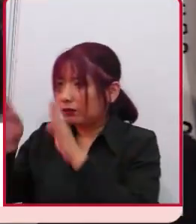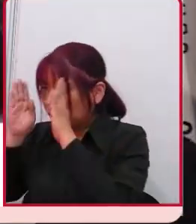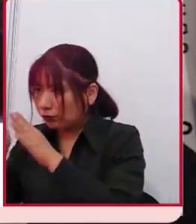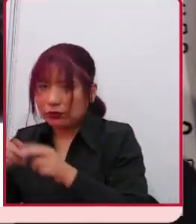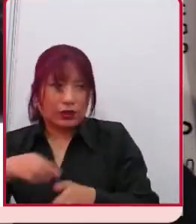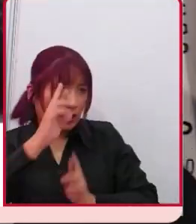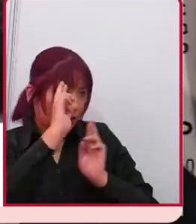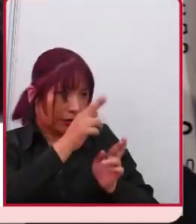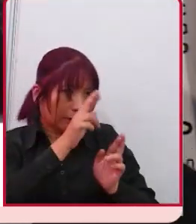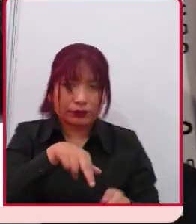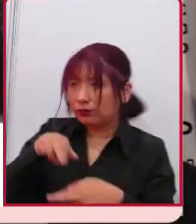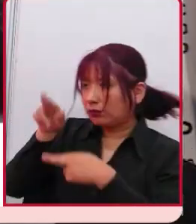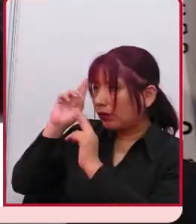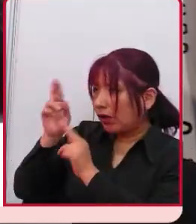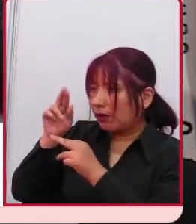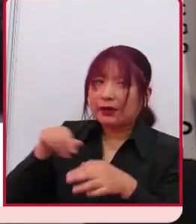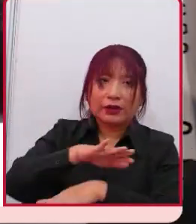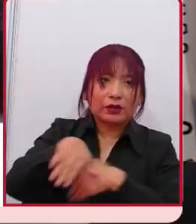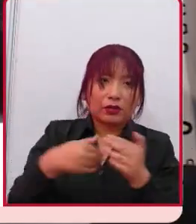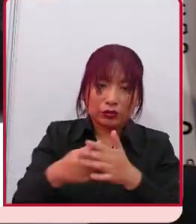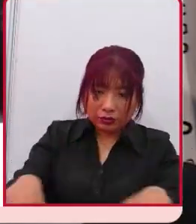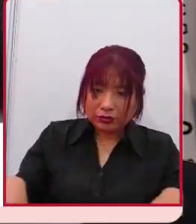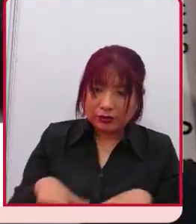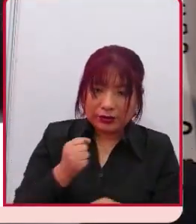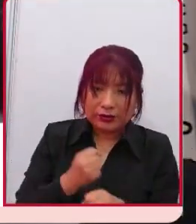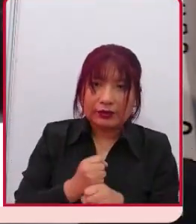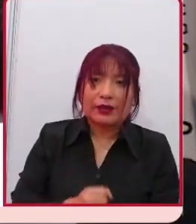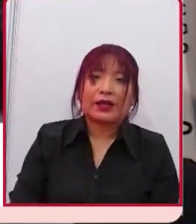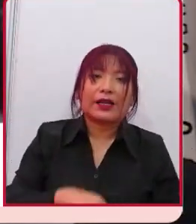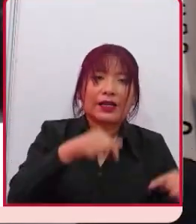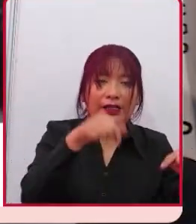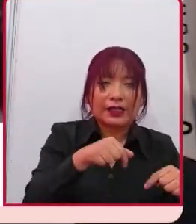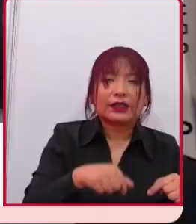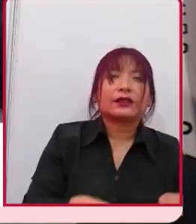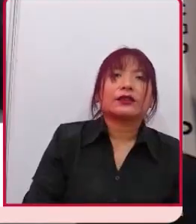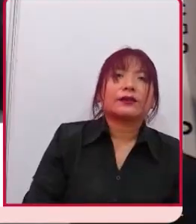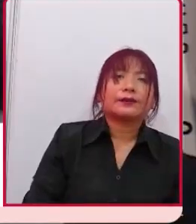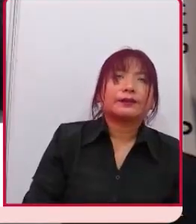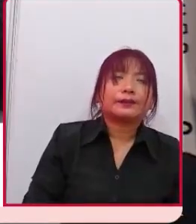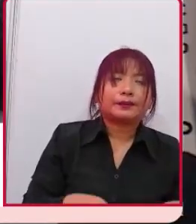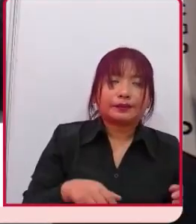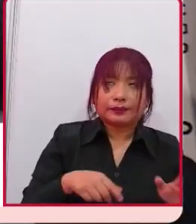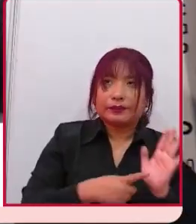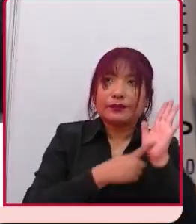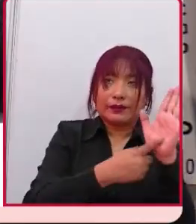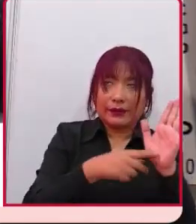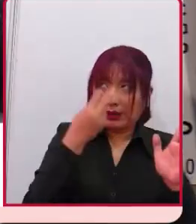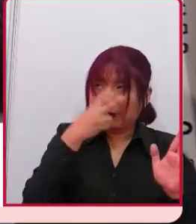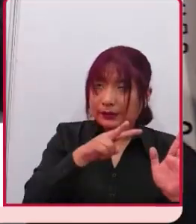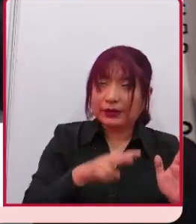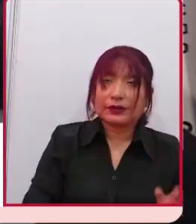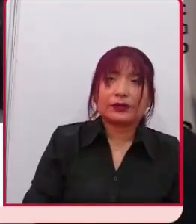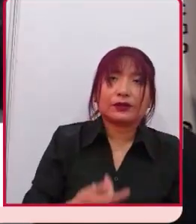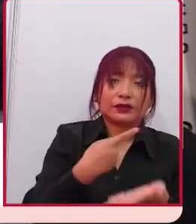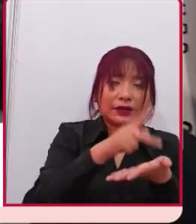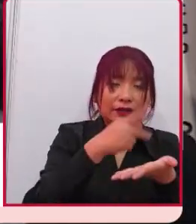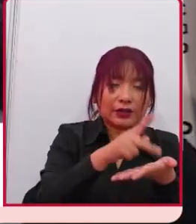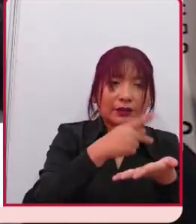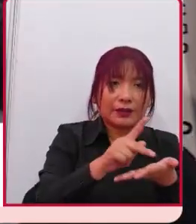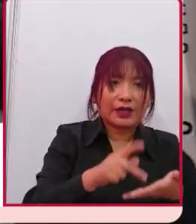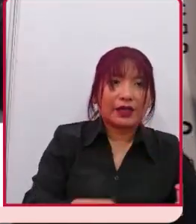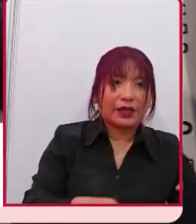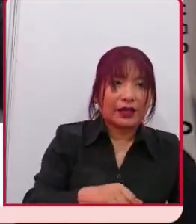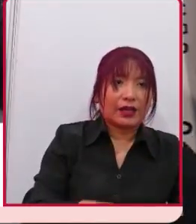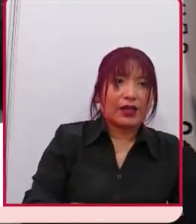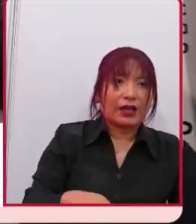uno los espacios. Estas muestras fueron enviadas por el área de geología. Hasta hace 2